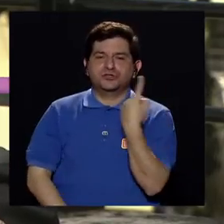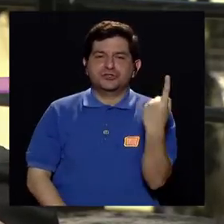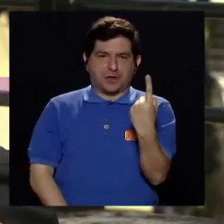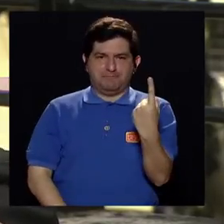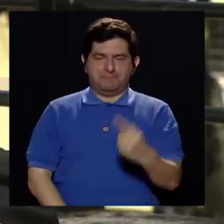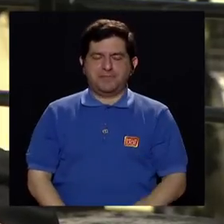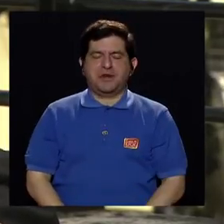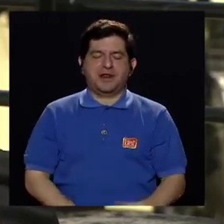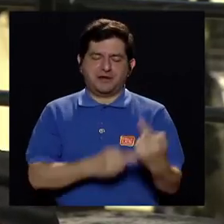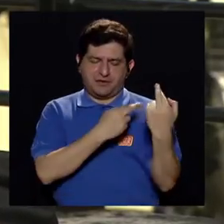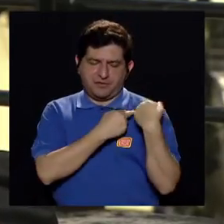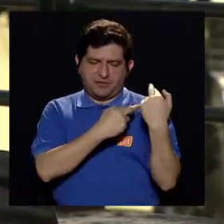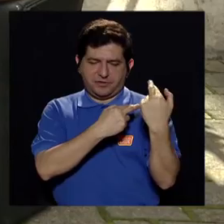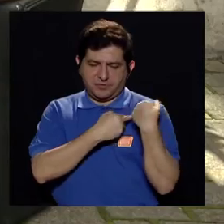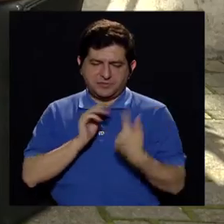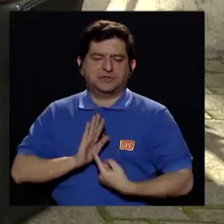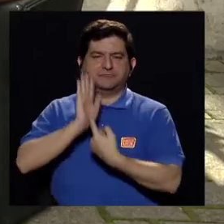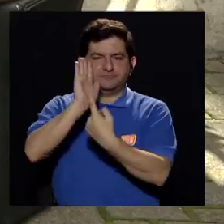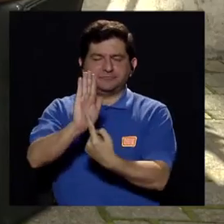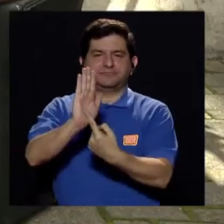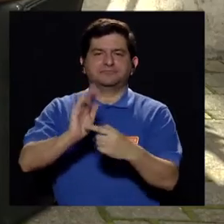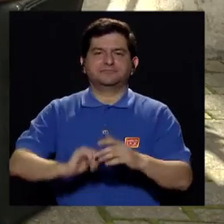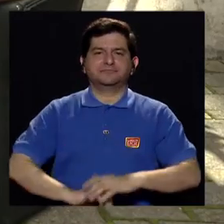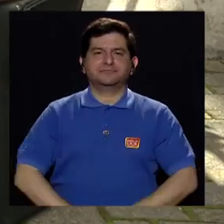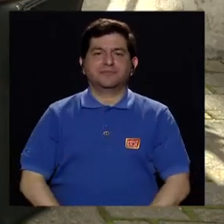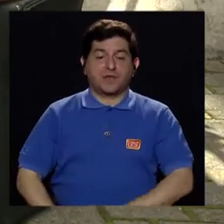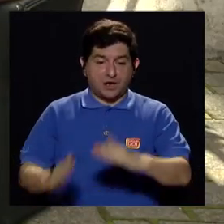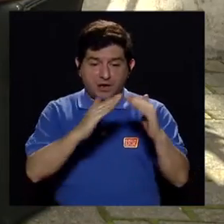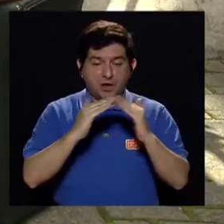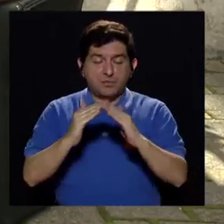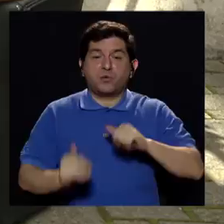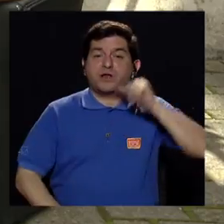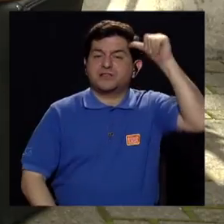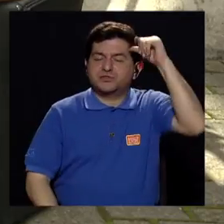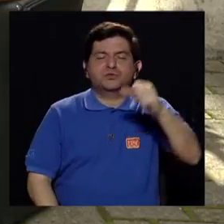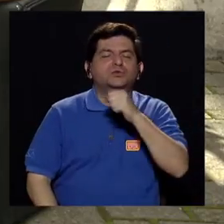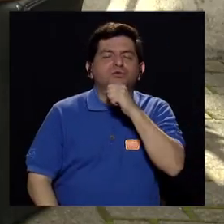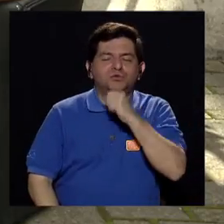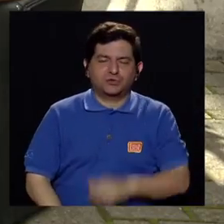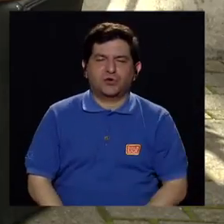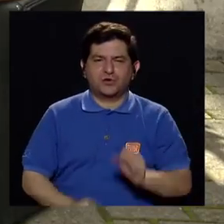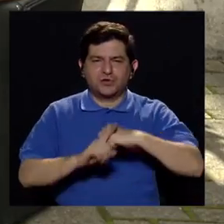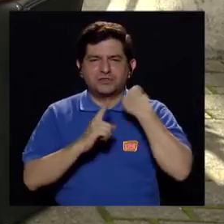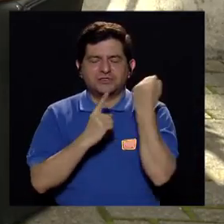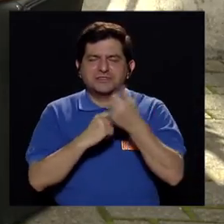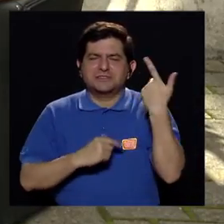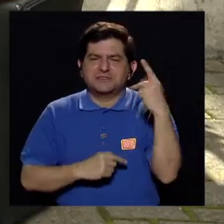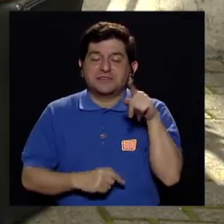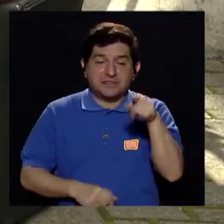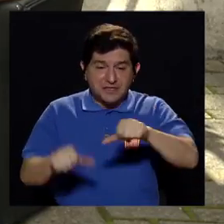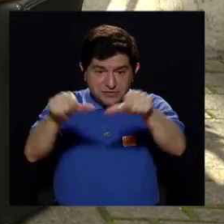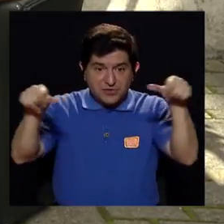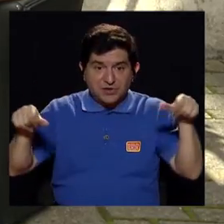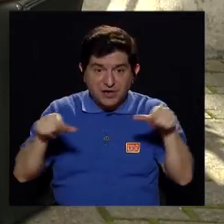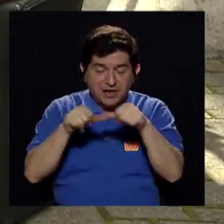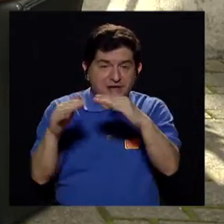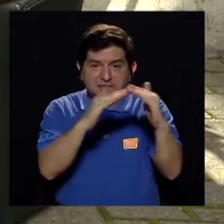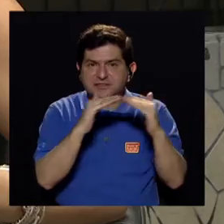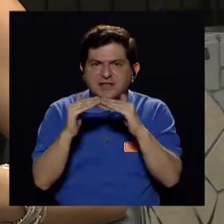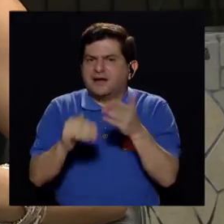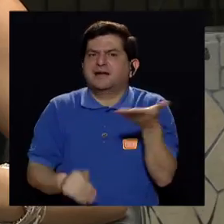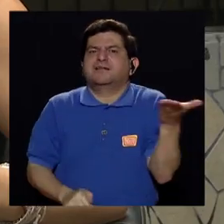siendo responsable de ella. Y en cuanto a la población adulto mayor, factores de riesgo en este otro rango de población,